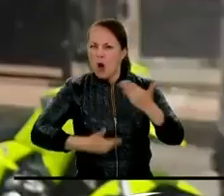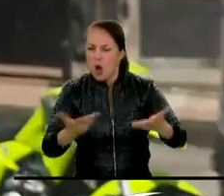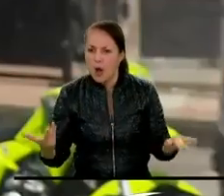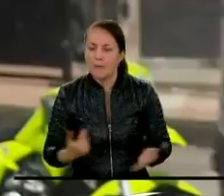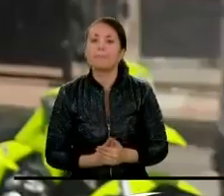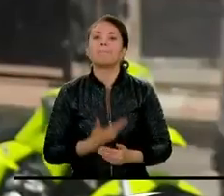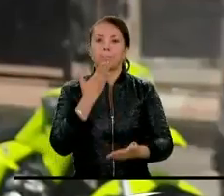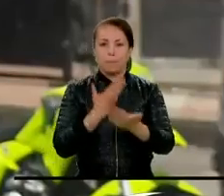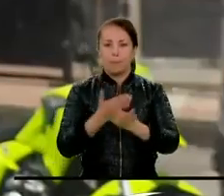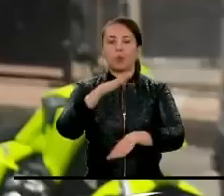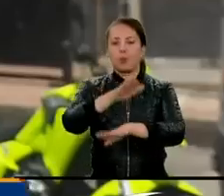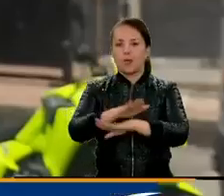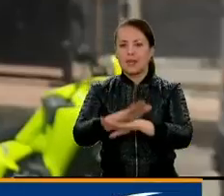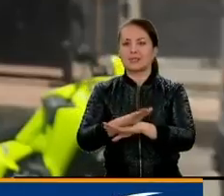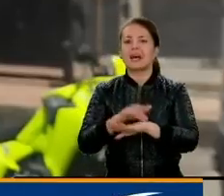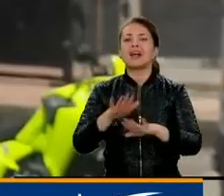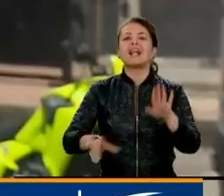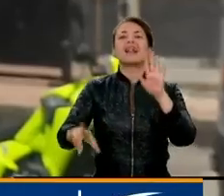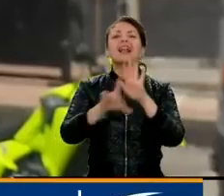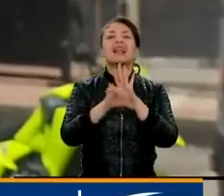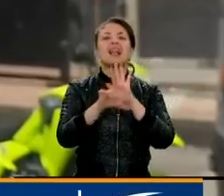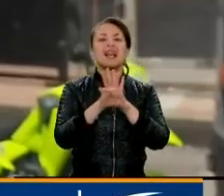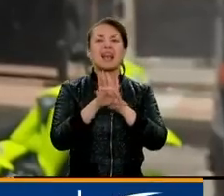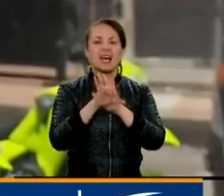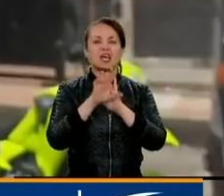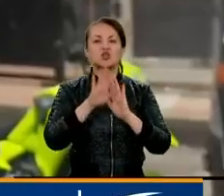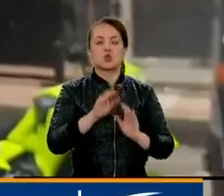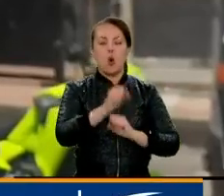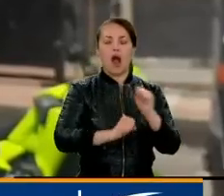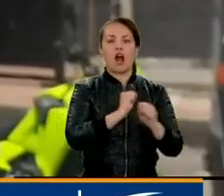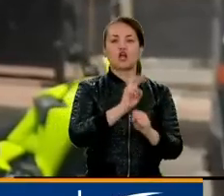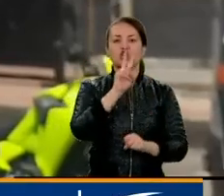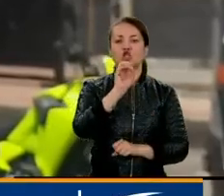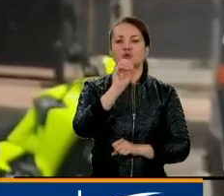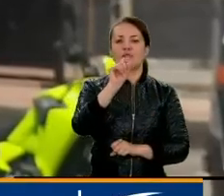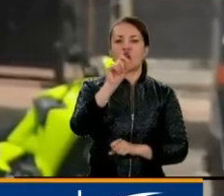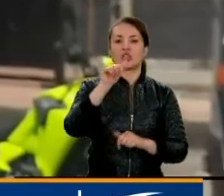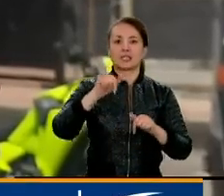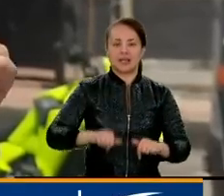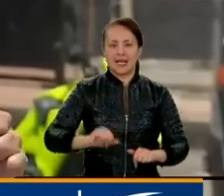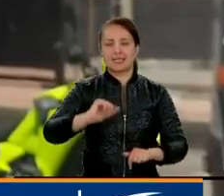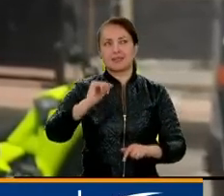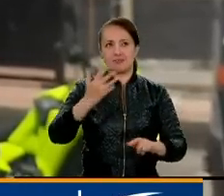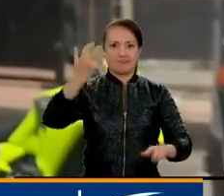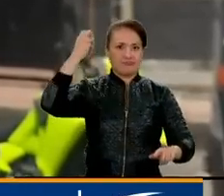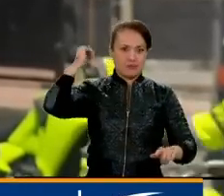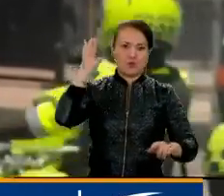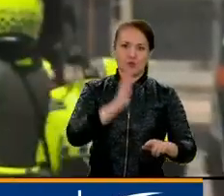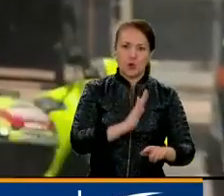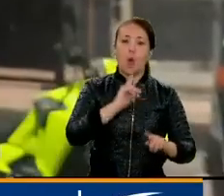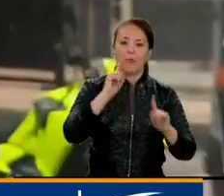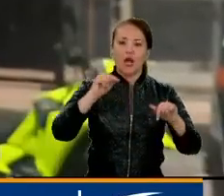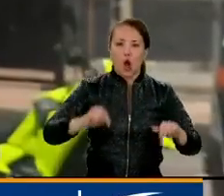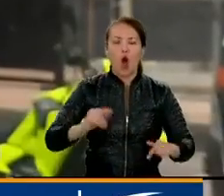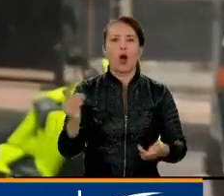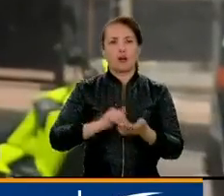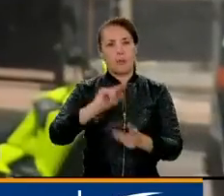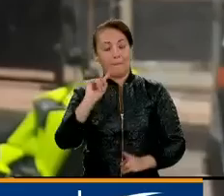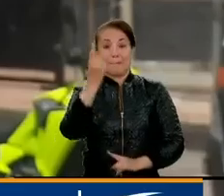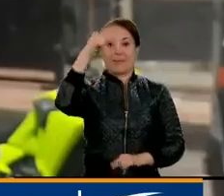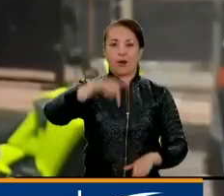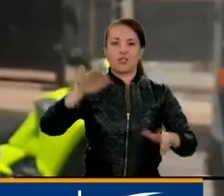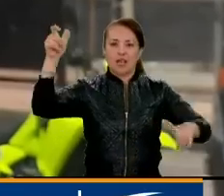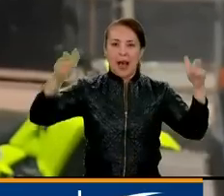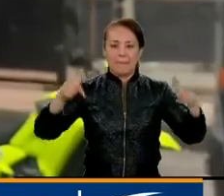Buenas tardes, pues. Se trata de una ley del año 2011 que hoy Bogotá se vuelve pionera en aplicarla acá al interior del estadio El Campín. Lo que